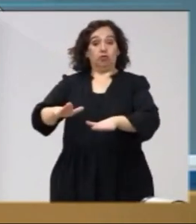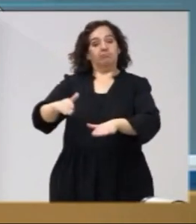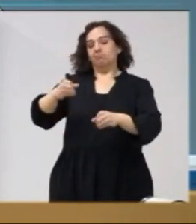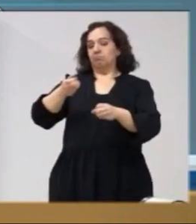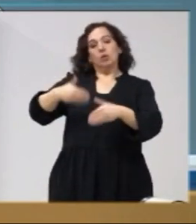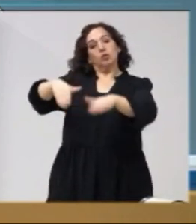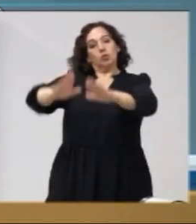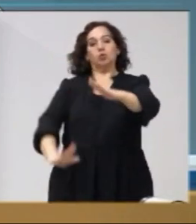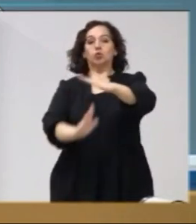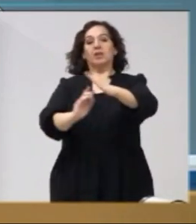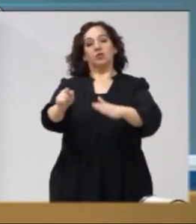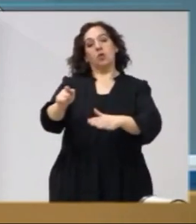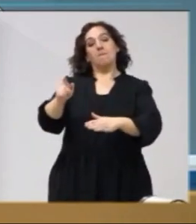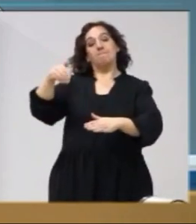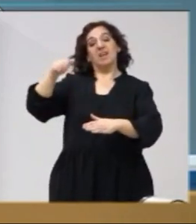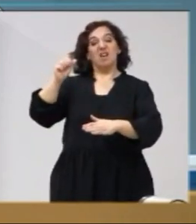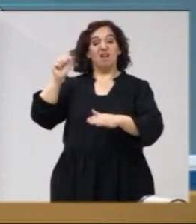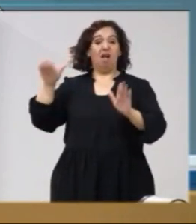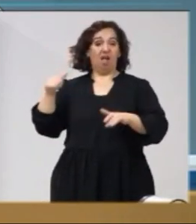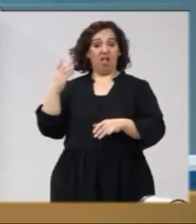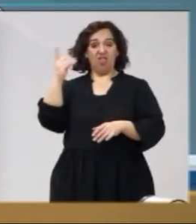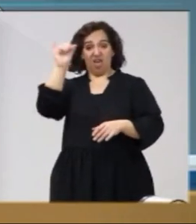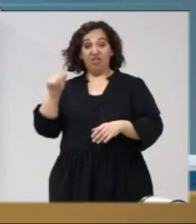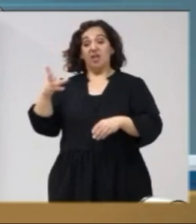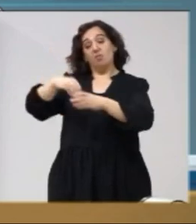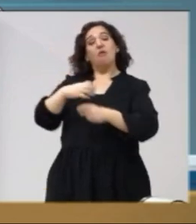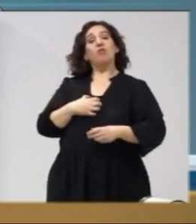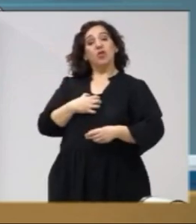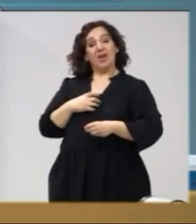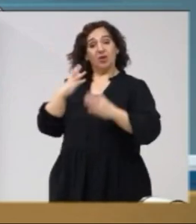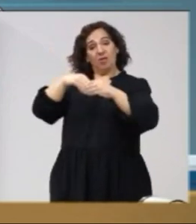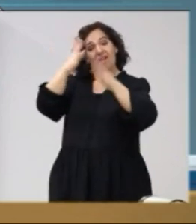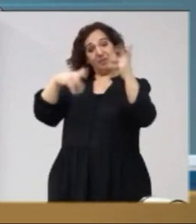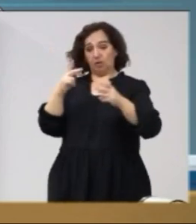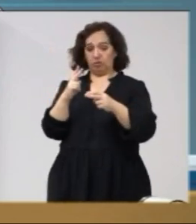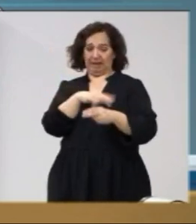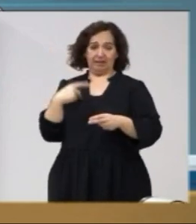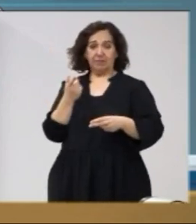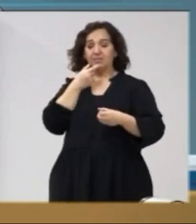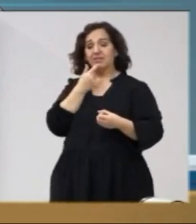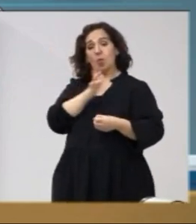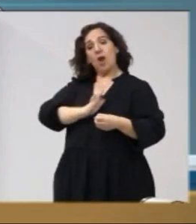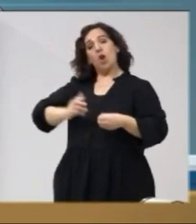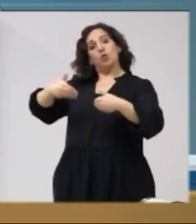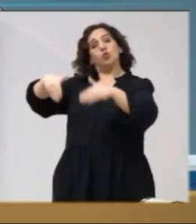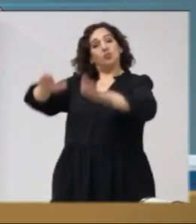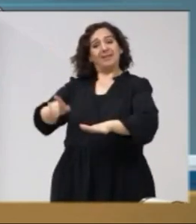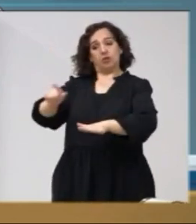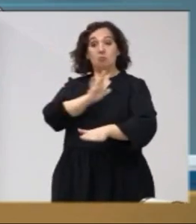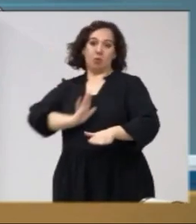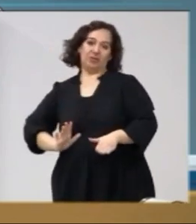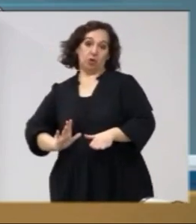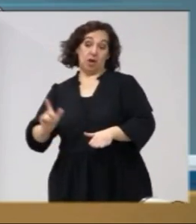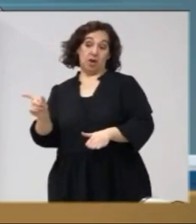Díez como funcionario de la Administración de Cantabria. La suspensión provisional de la